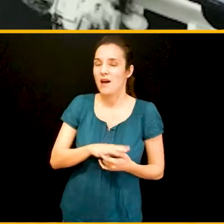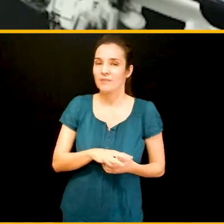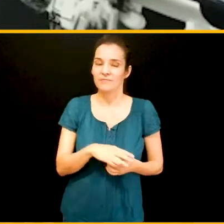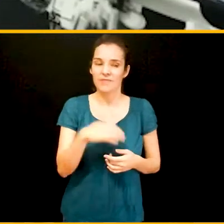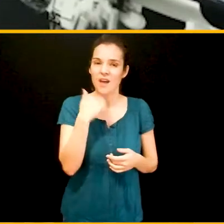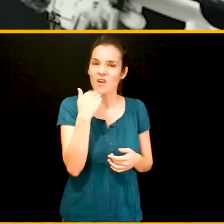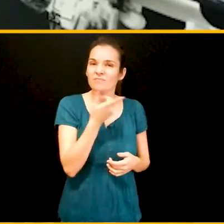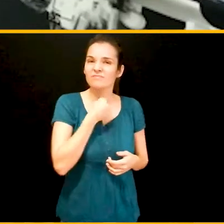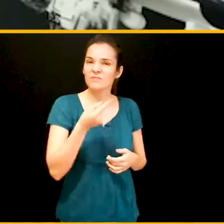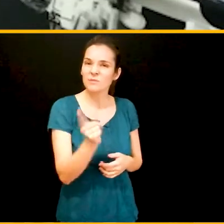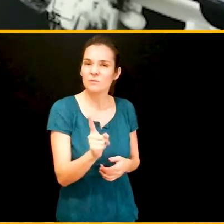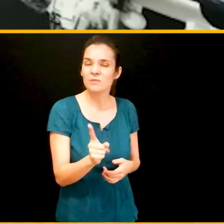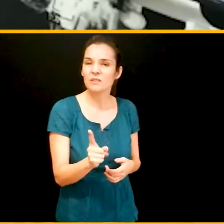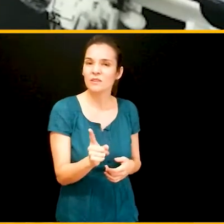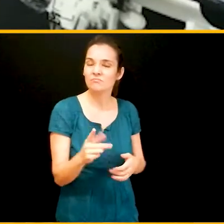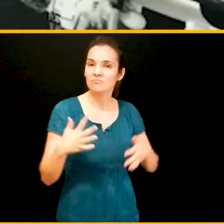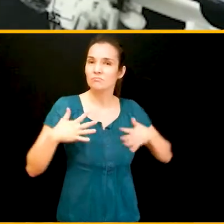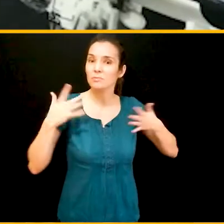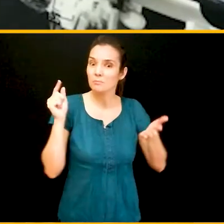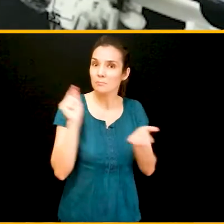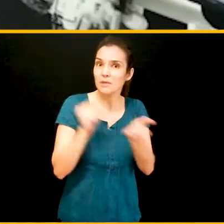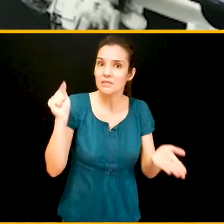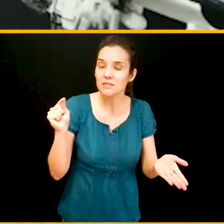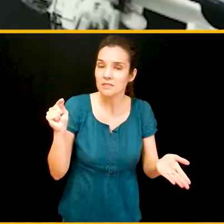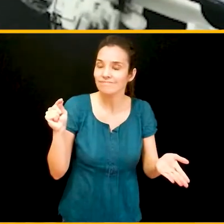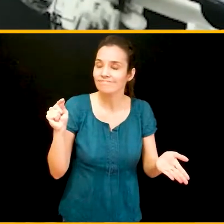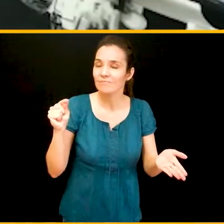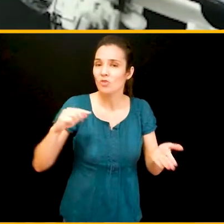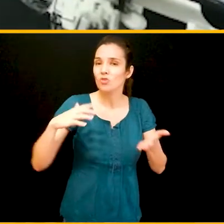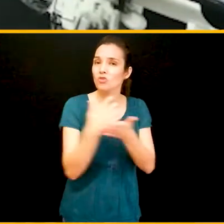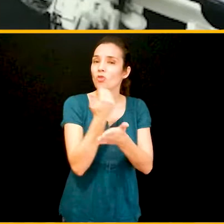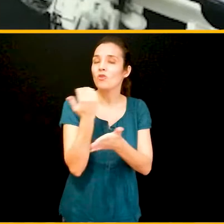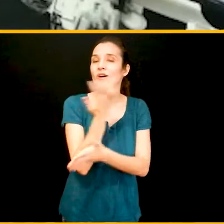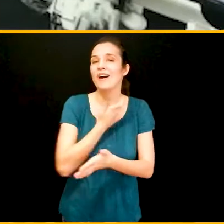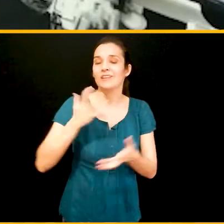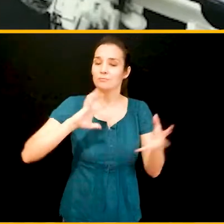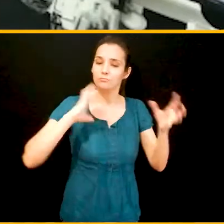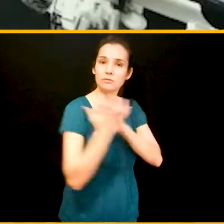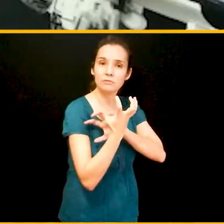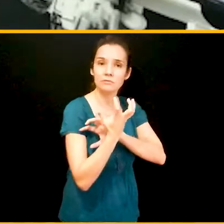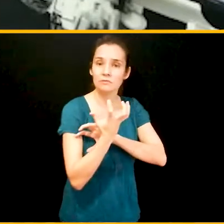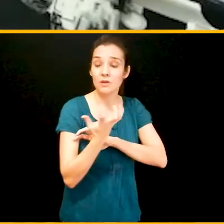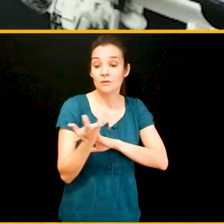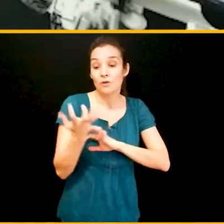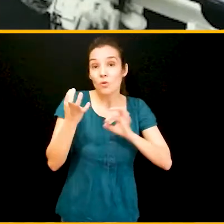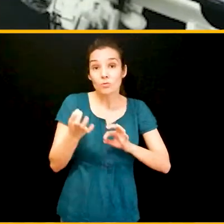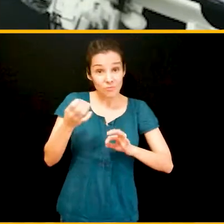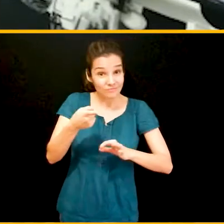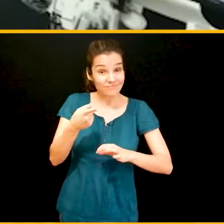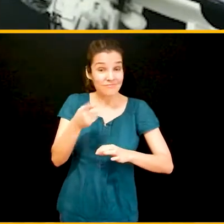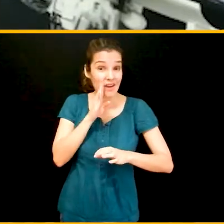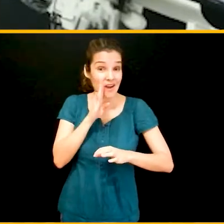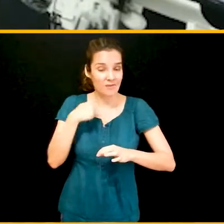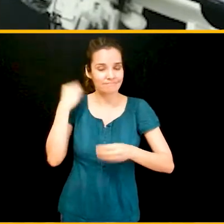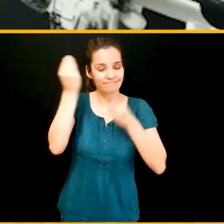nos gusta y de pronto en un plis todo se nos vuelve gris. Esto estaba pensando hoy y